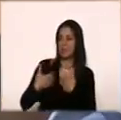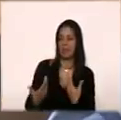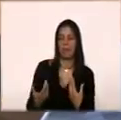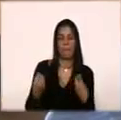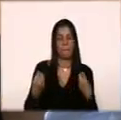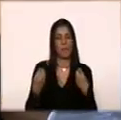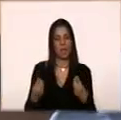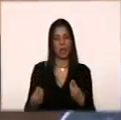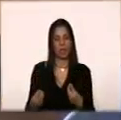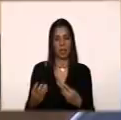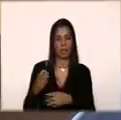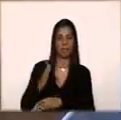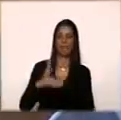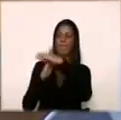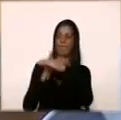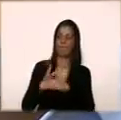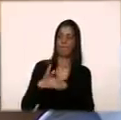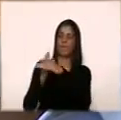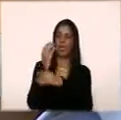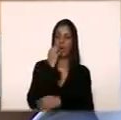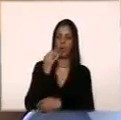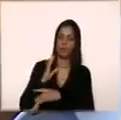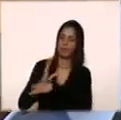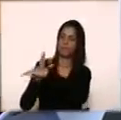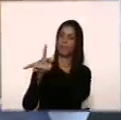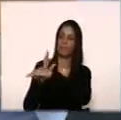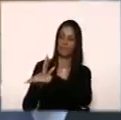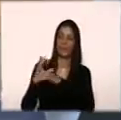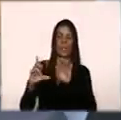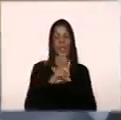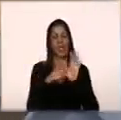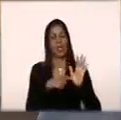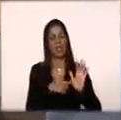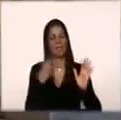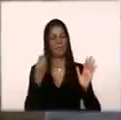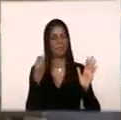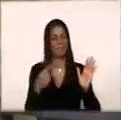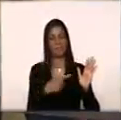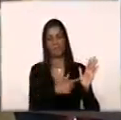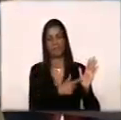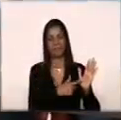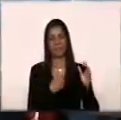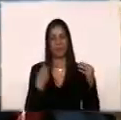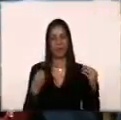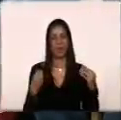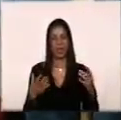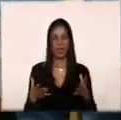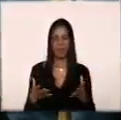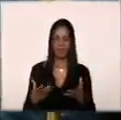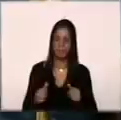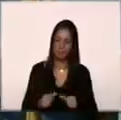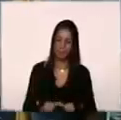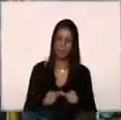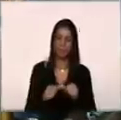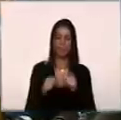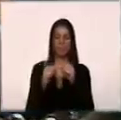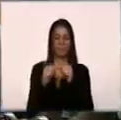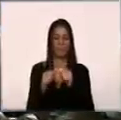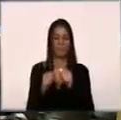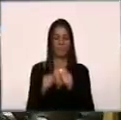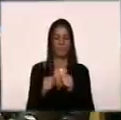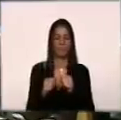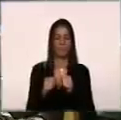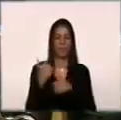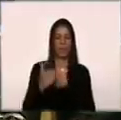negarnos el acceso a ellos. Esta ley está pensada para continuar